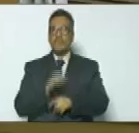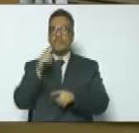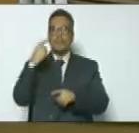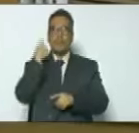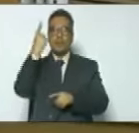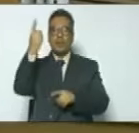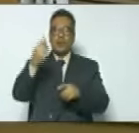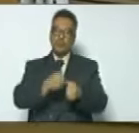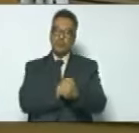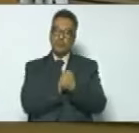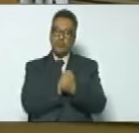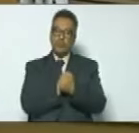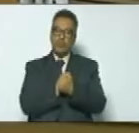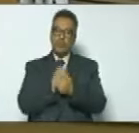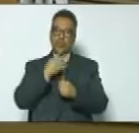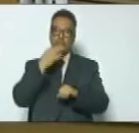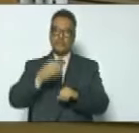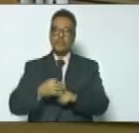Como unos héroes, con amor.